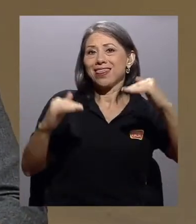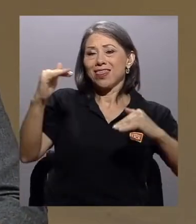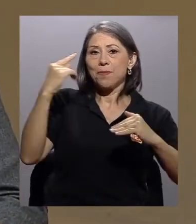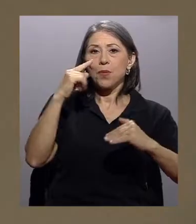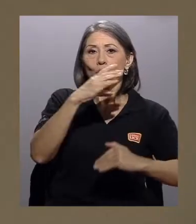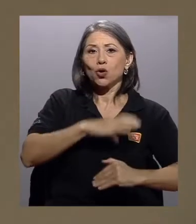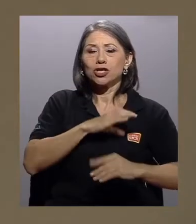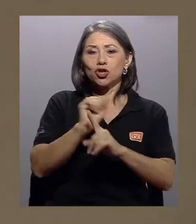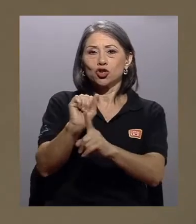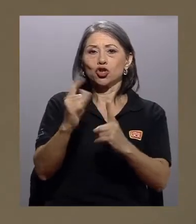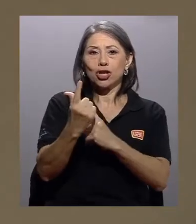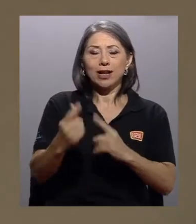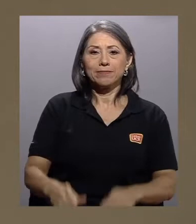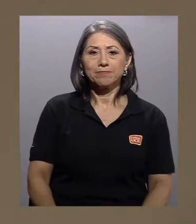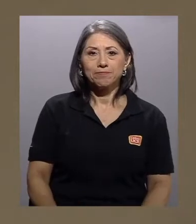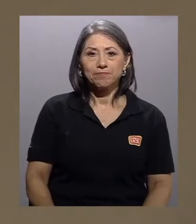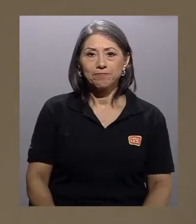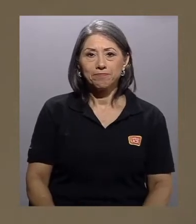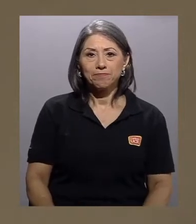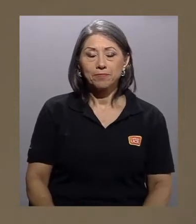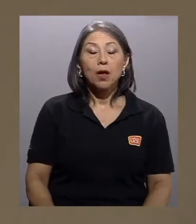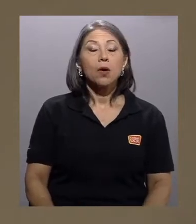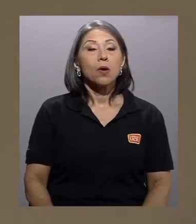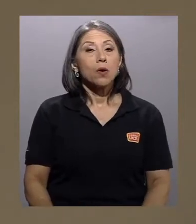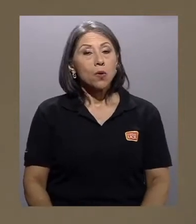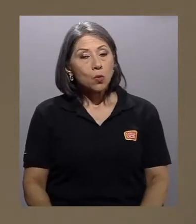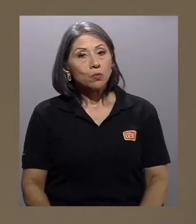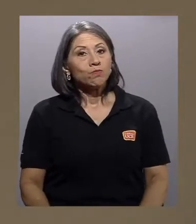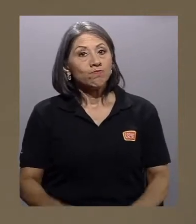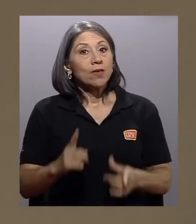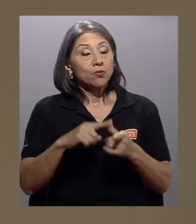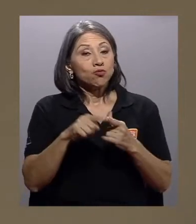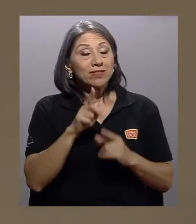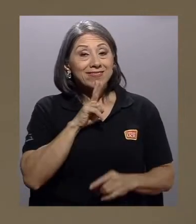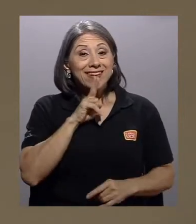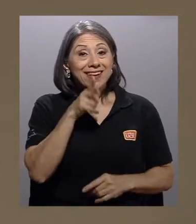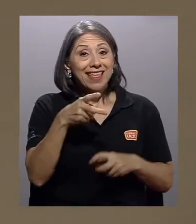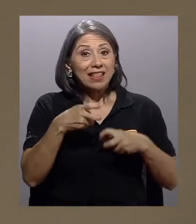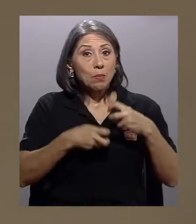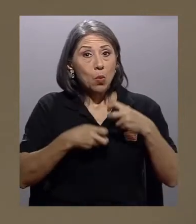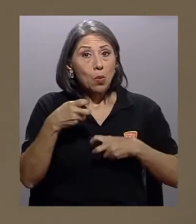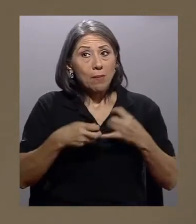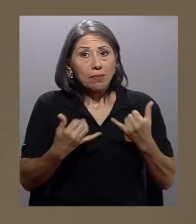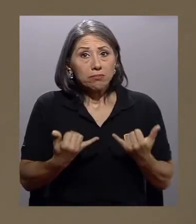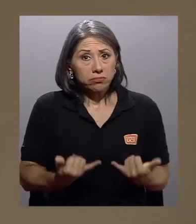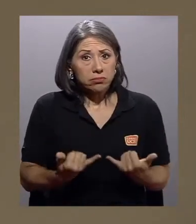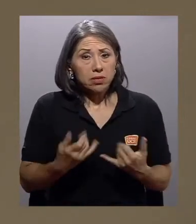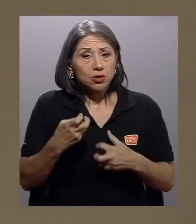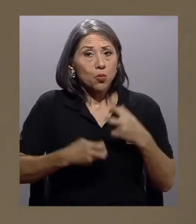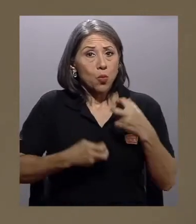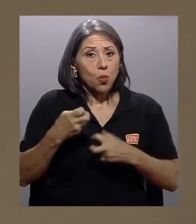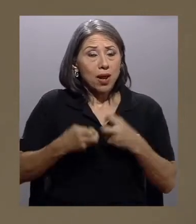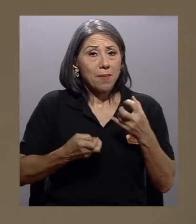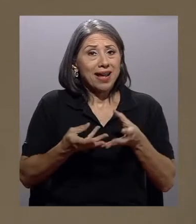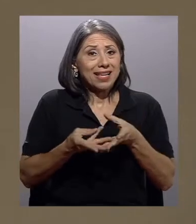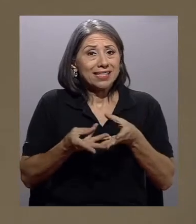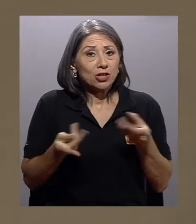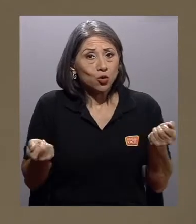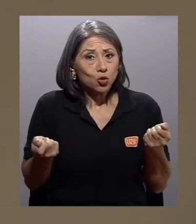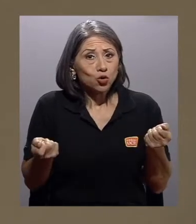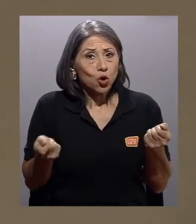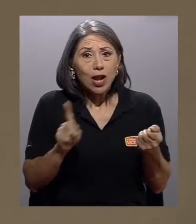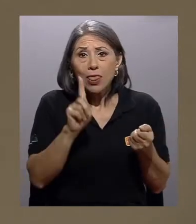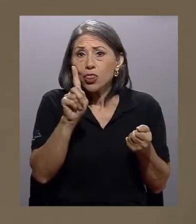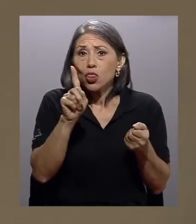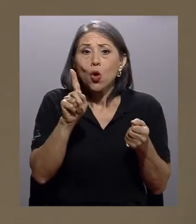Perfecto. Esto nos lleva a la idea de que en realidad el problema en el que estamos es un problema que se soluciona